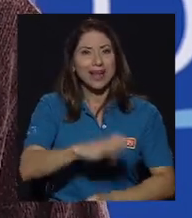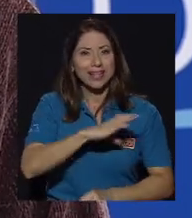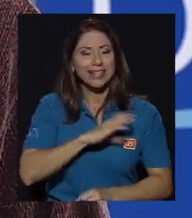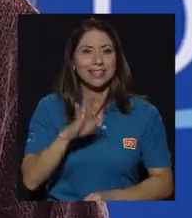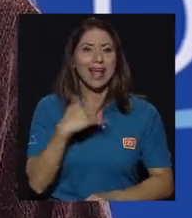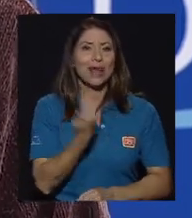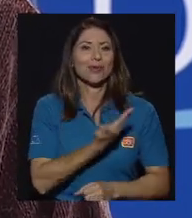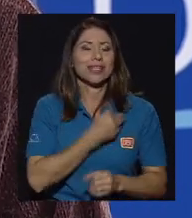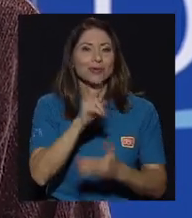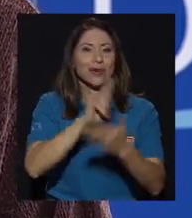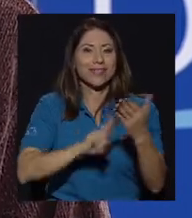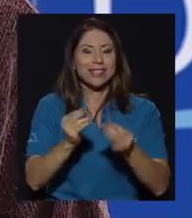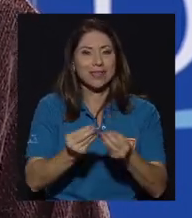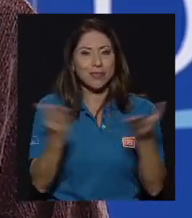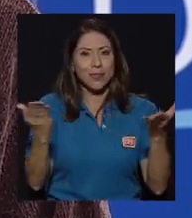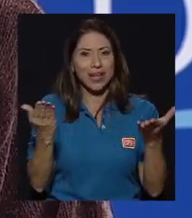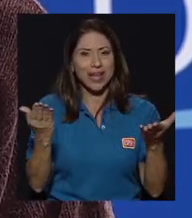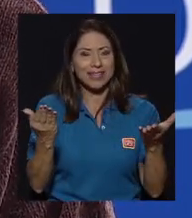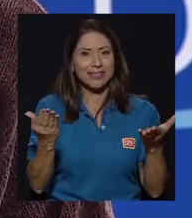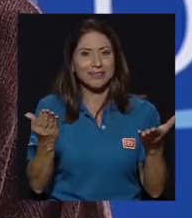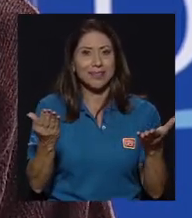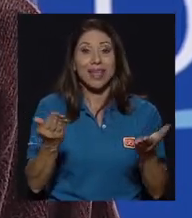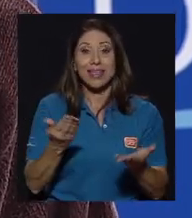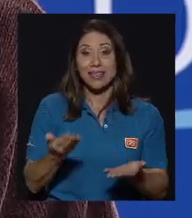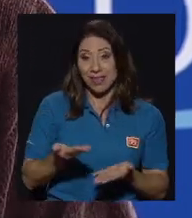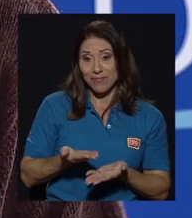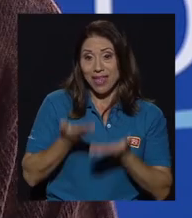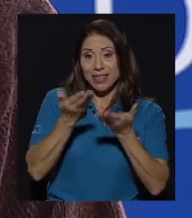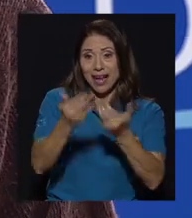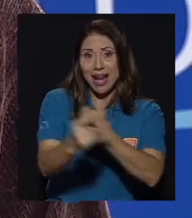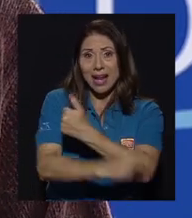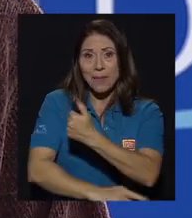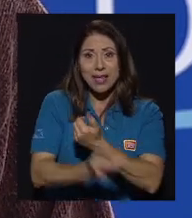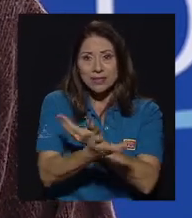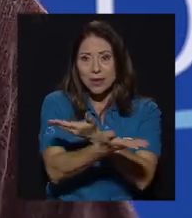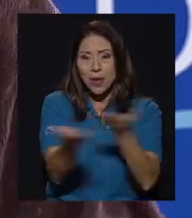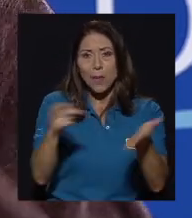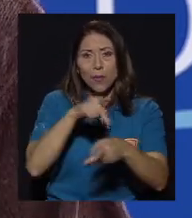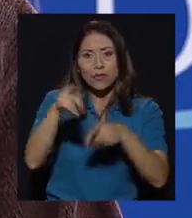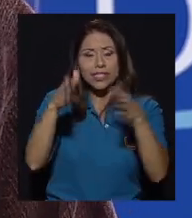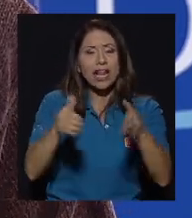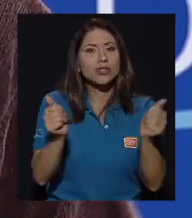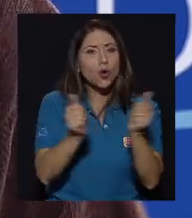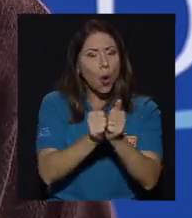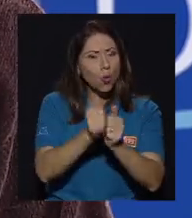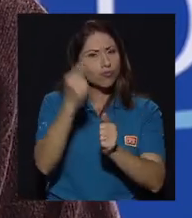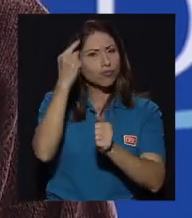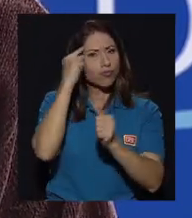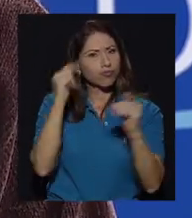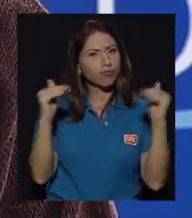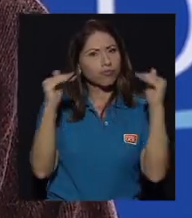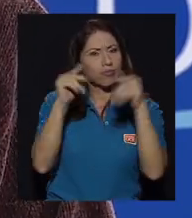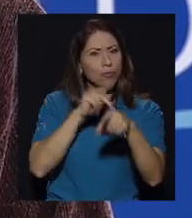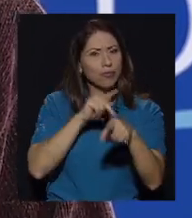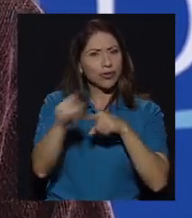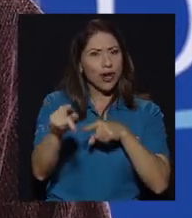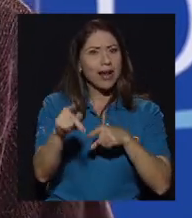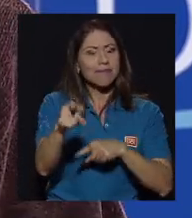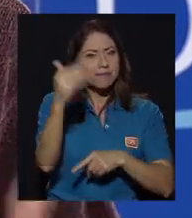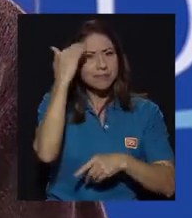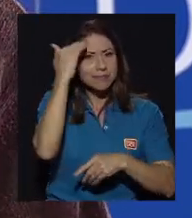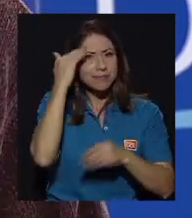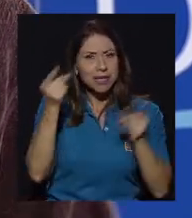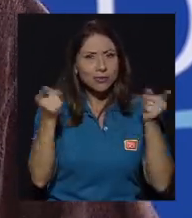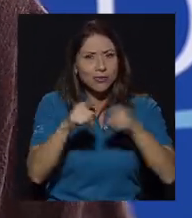caracteriza a nuestras universidades públicas verdad de entregarle al país profesionales con criticidad profesionales que no les es